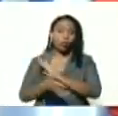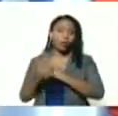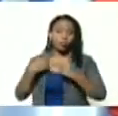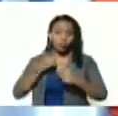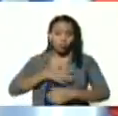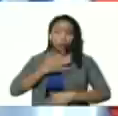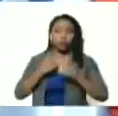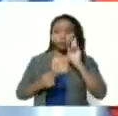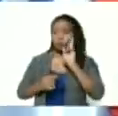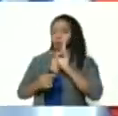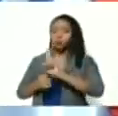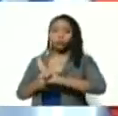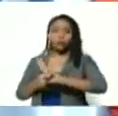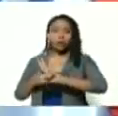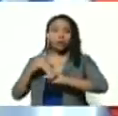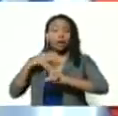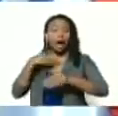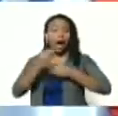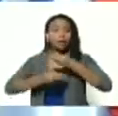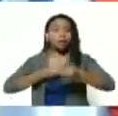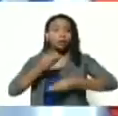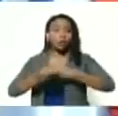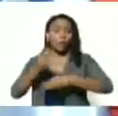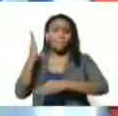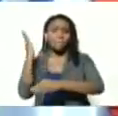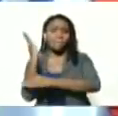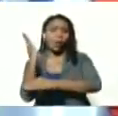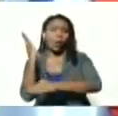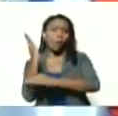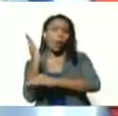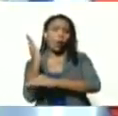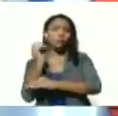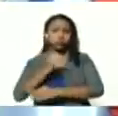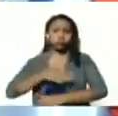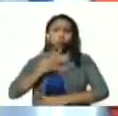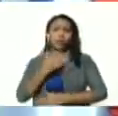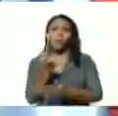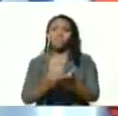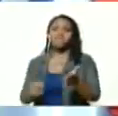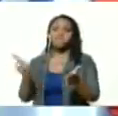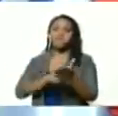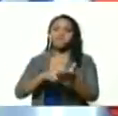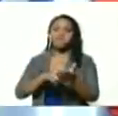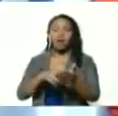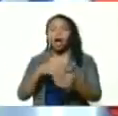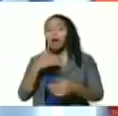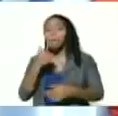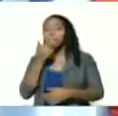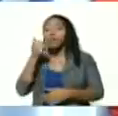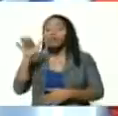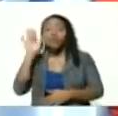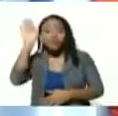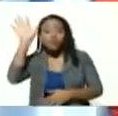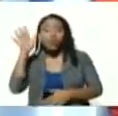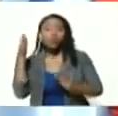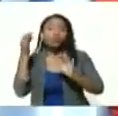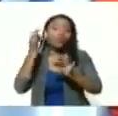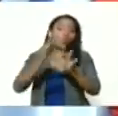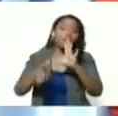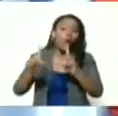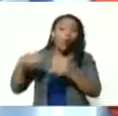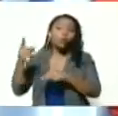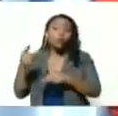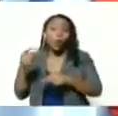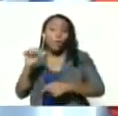trama develada y sancionada pudiera repetirse en otros entes públicos, incluso